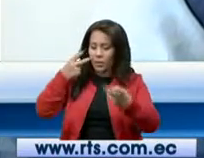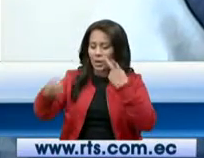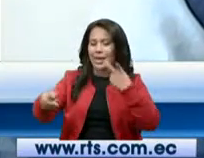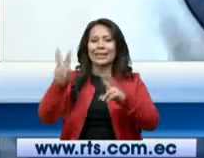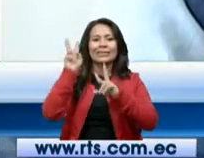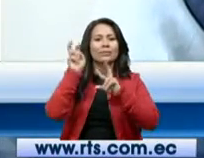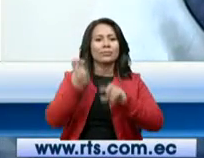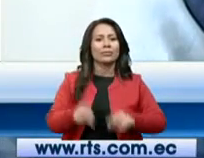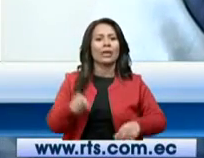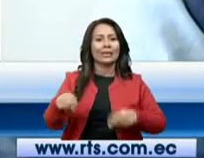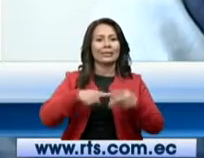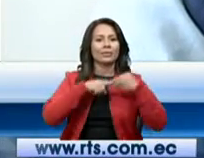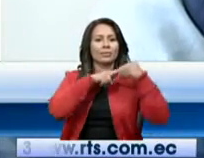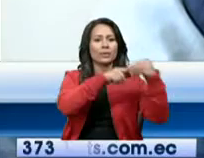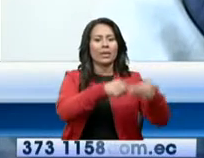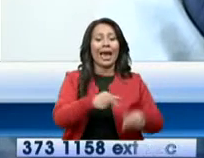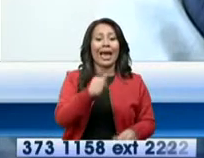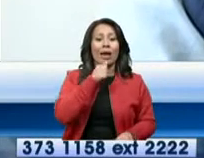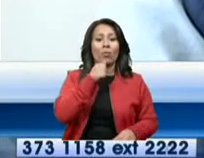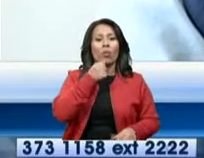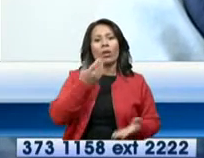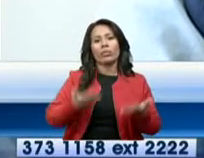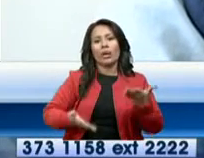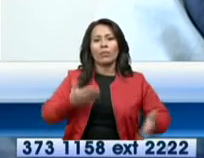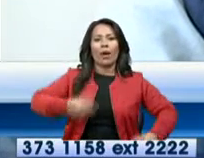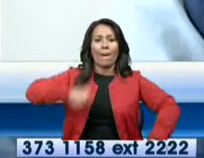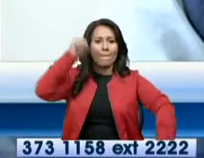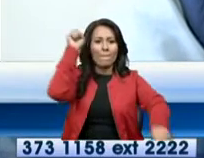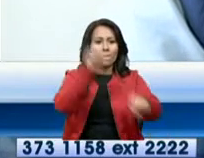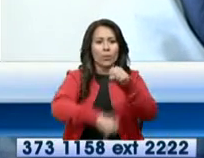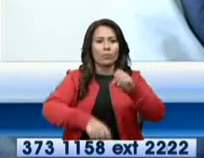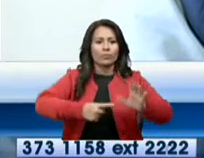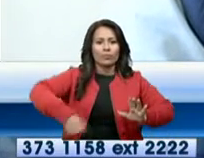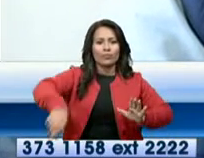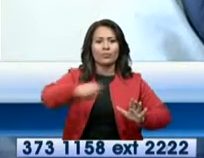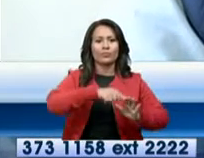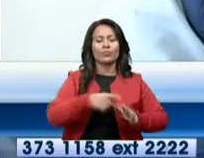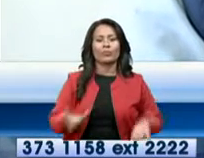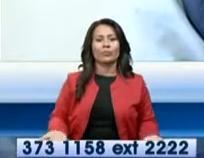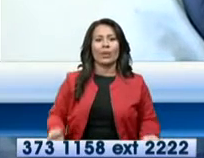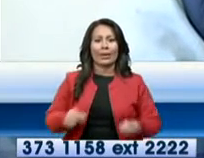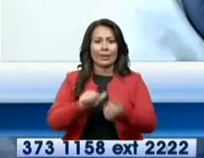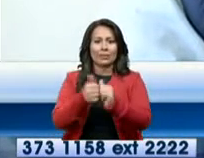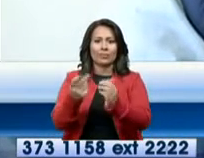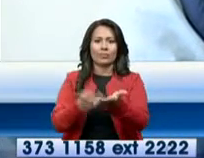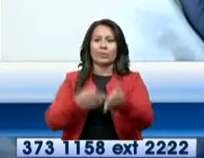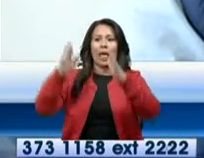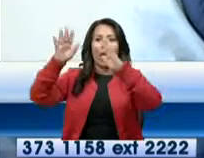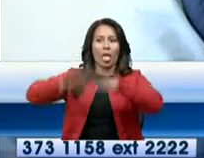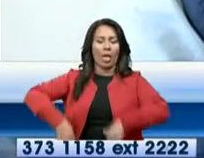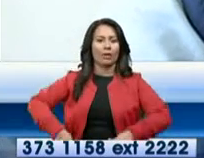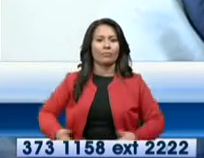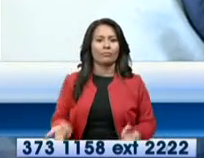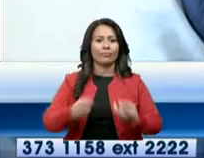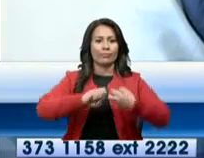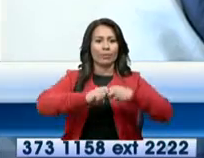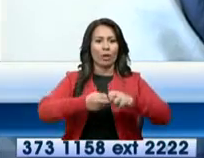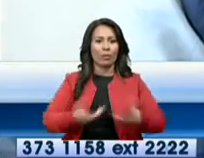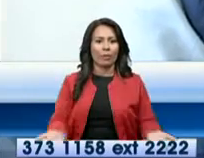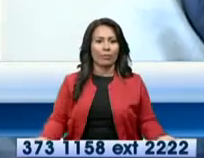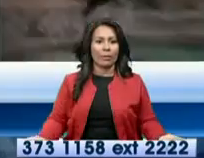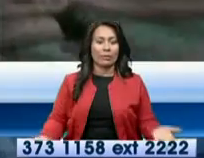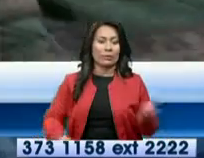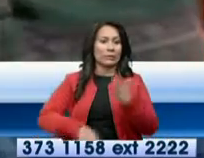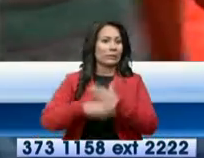que estos movimientos puedan ocasionar roturas en las tuberías de agua potable o alcantarillado que a la vez puedan desencadenar problemas